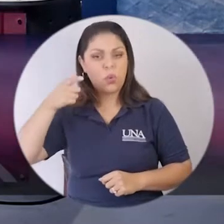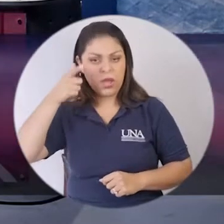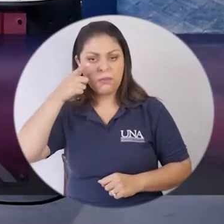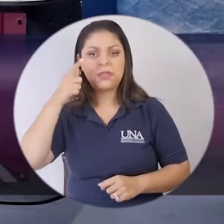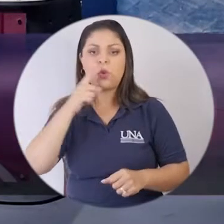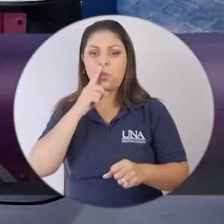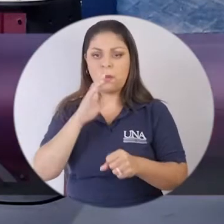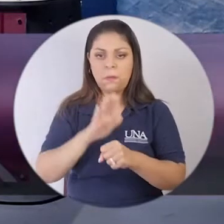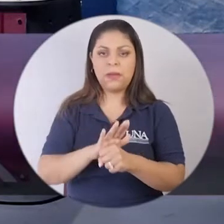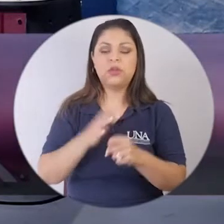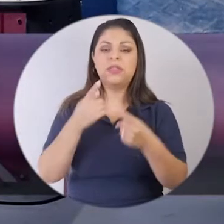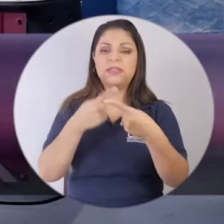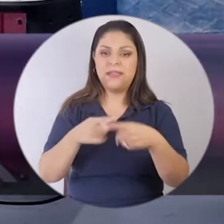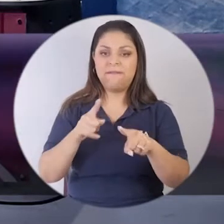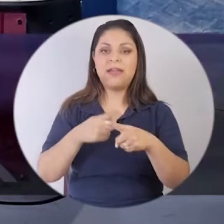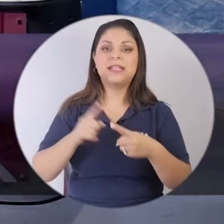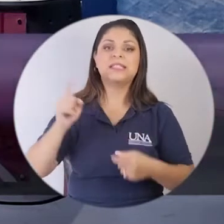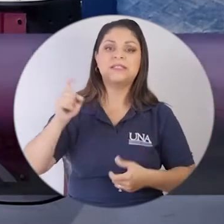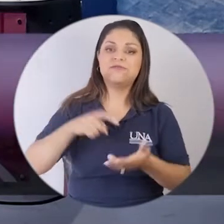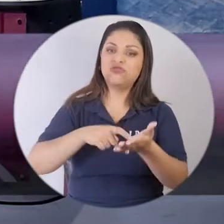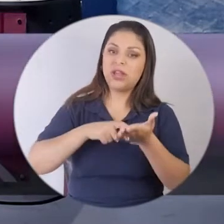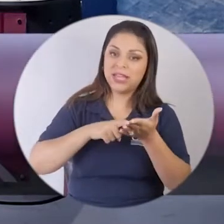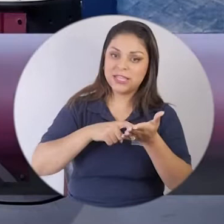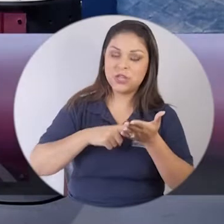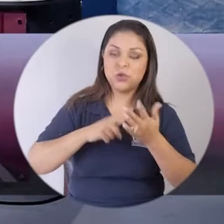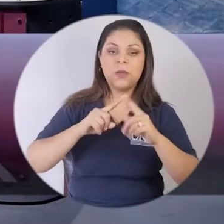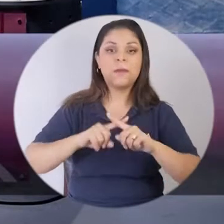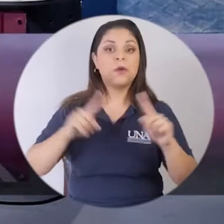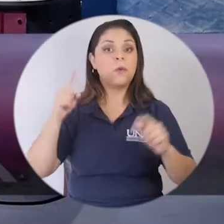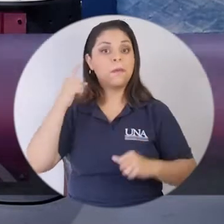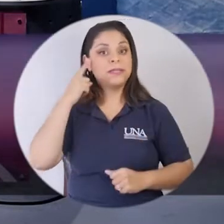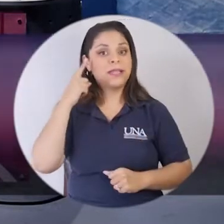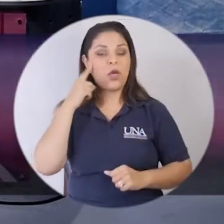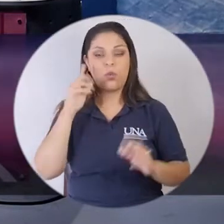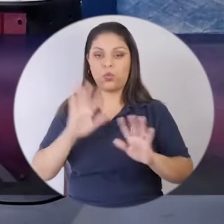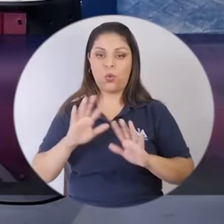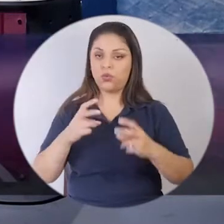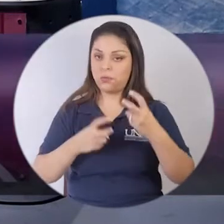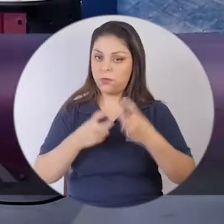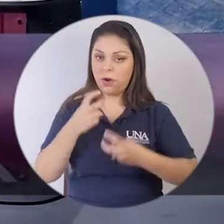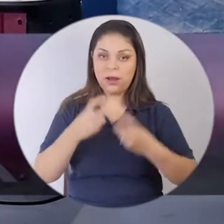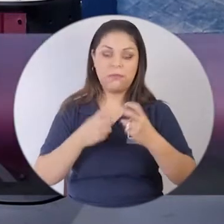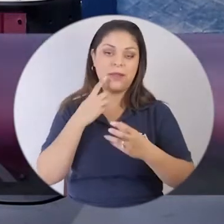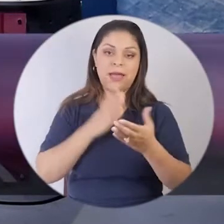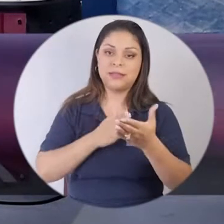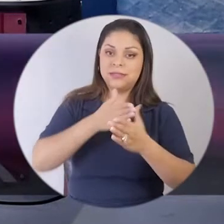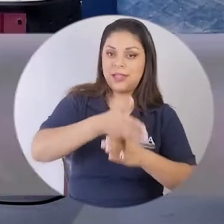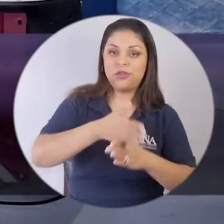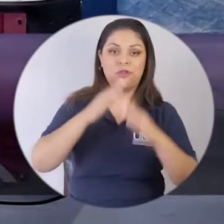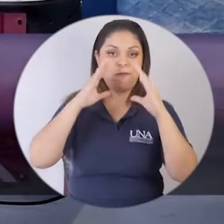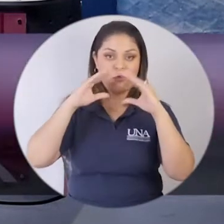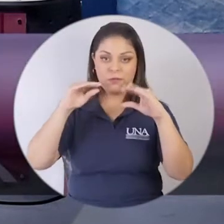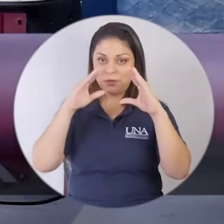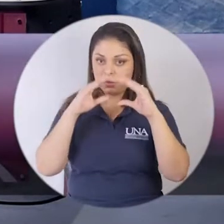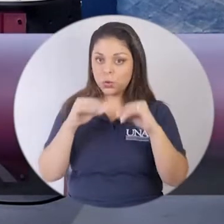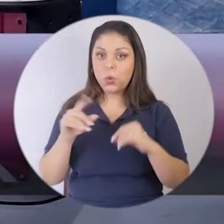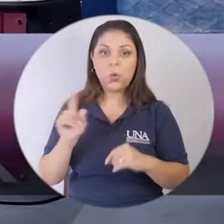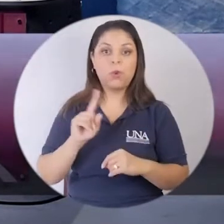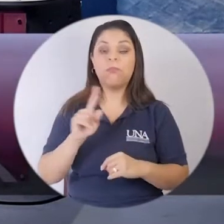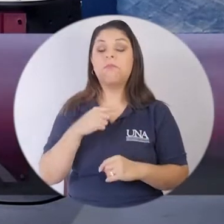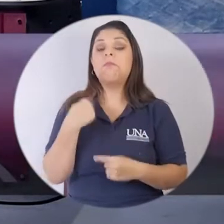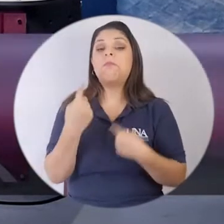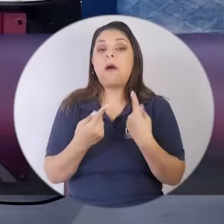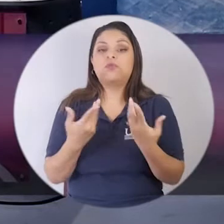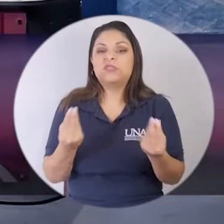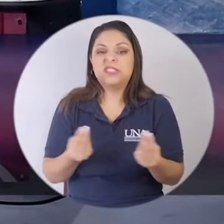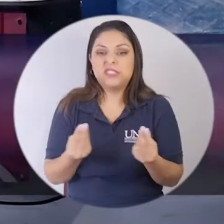¿verdad?, lógicamente cumpliendo con los diferentes requisitos, pero claro, pensando en que no va a ser un problema, digamos, del acceso a la información, ¿verdad?, sino que